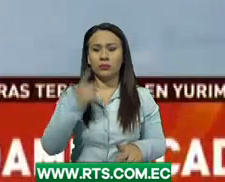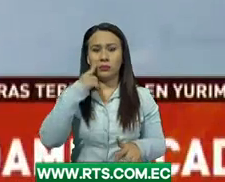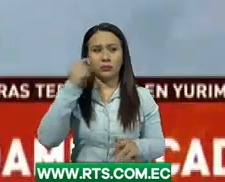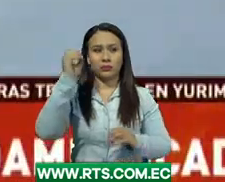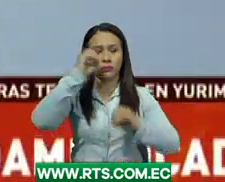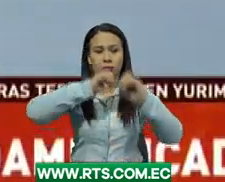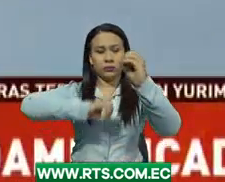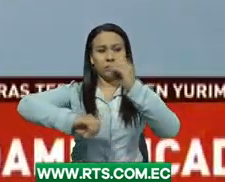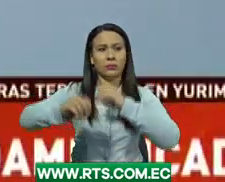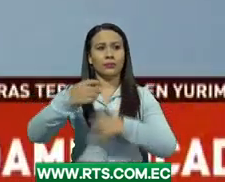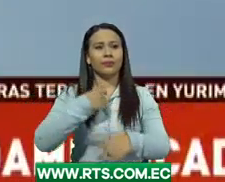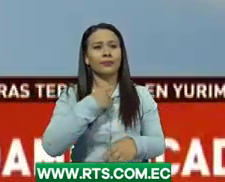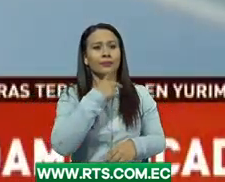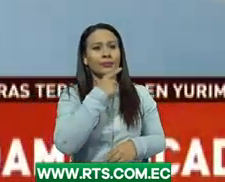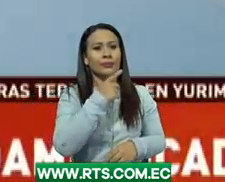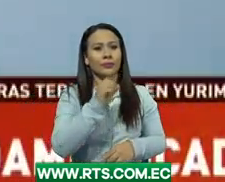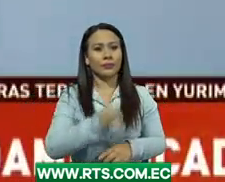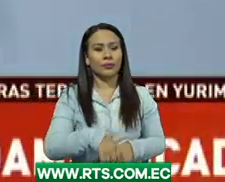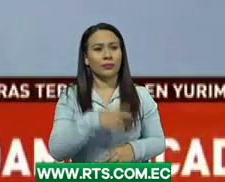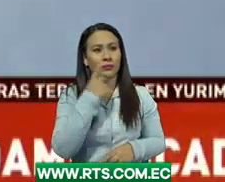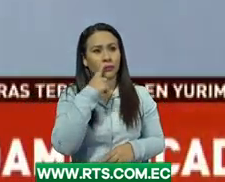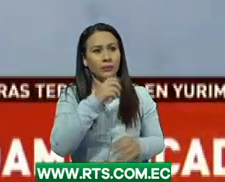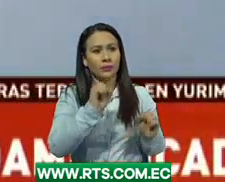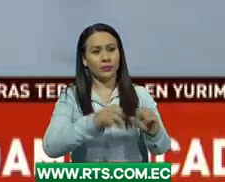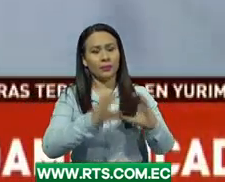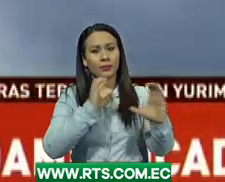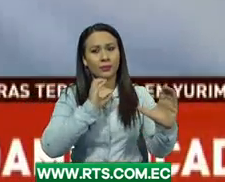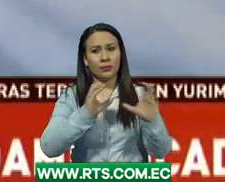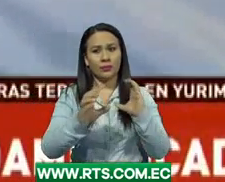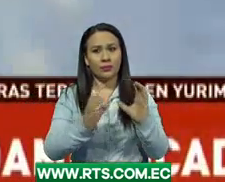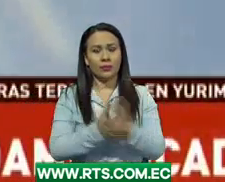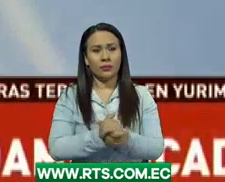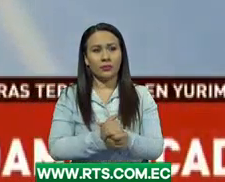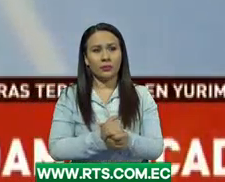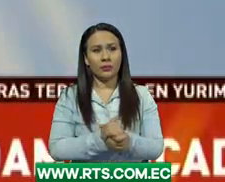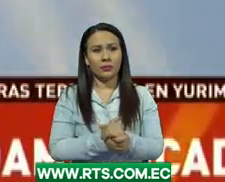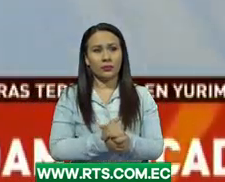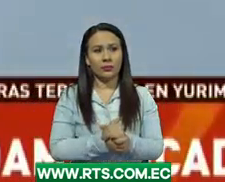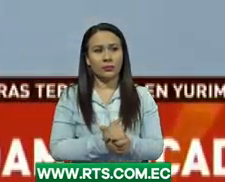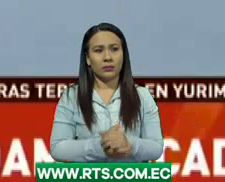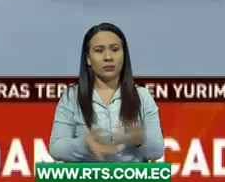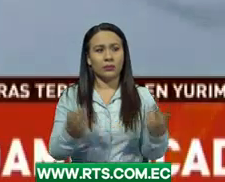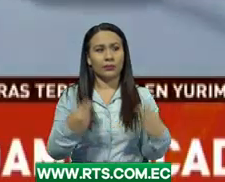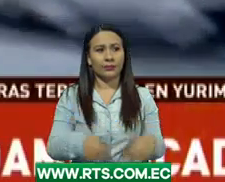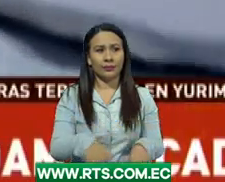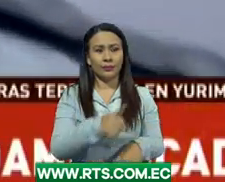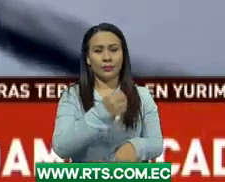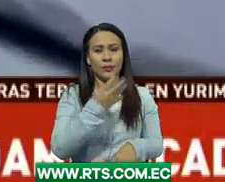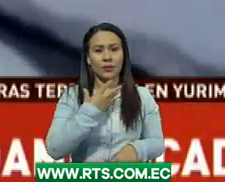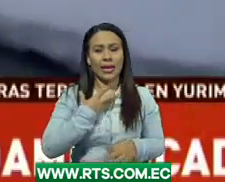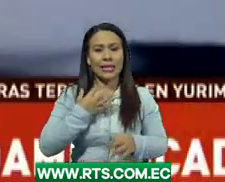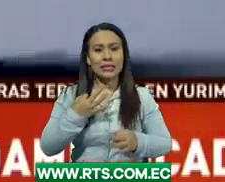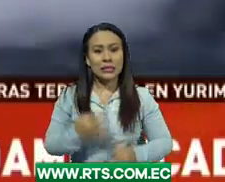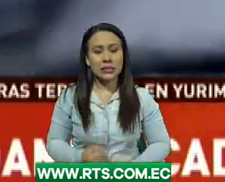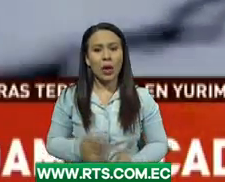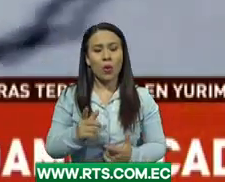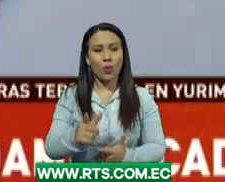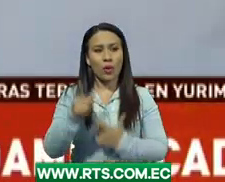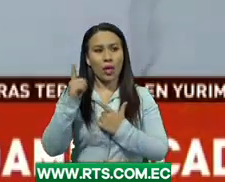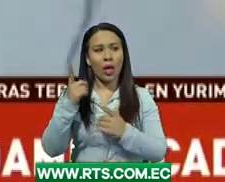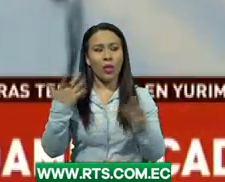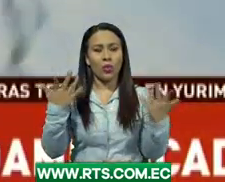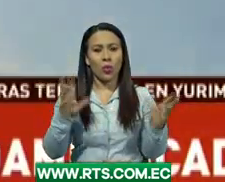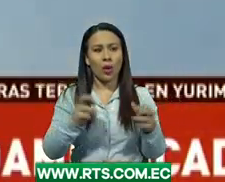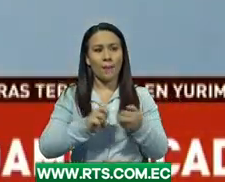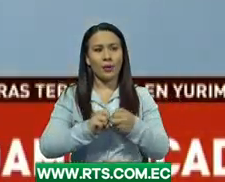solución provisional que permite establecer la comunicación en la zona. Que no tengamos la seguridad de que no hay problemas